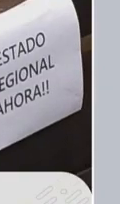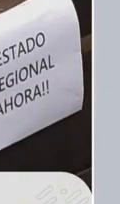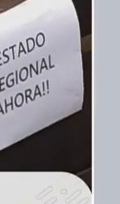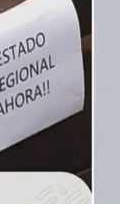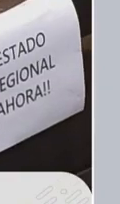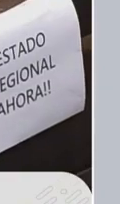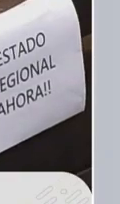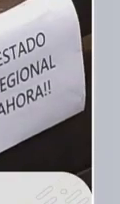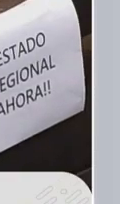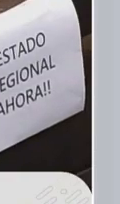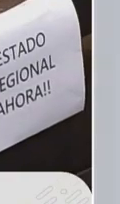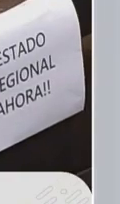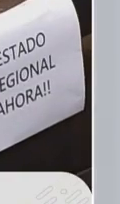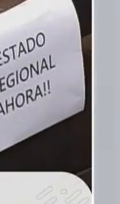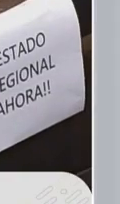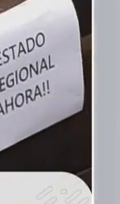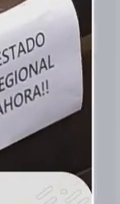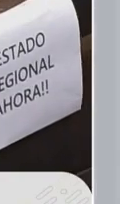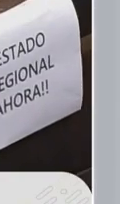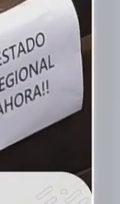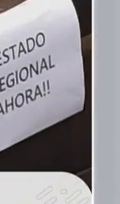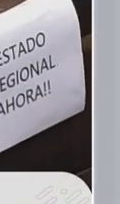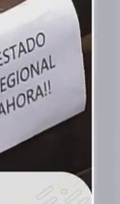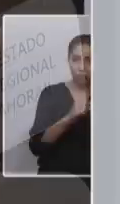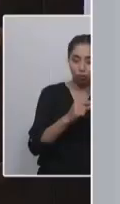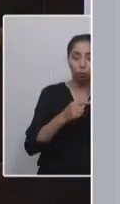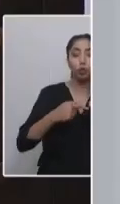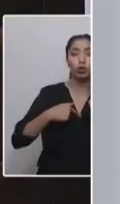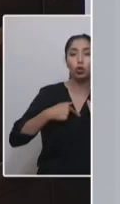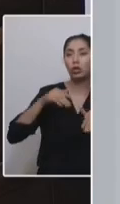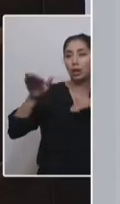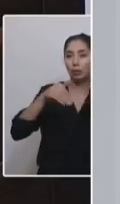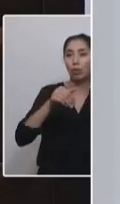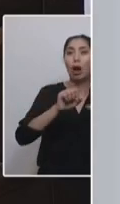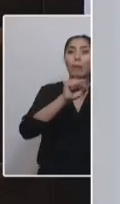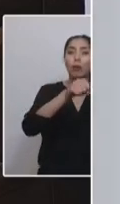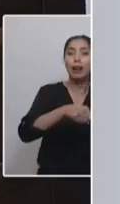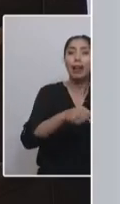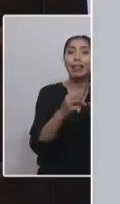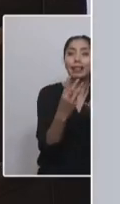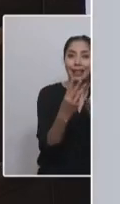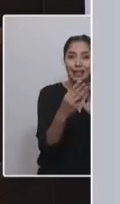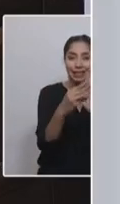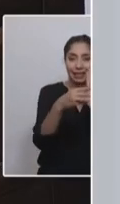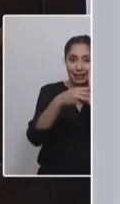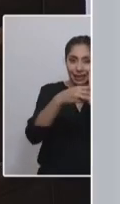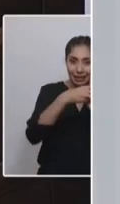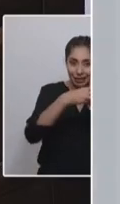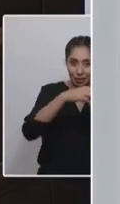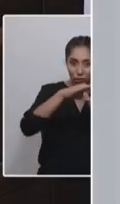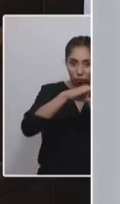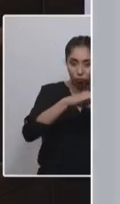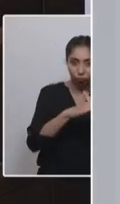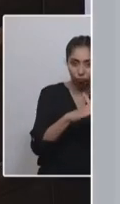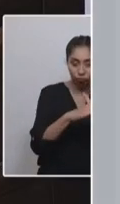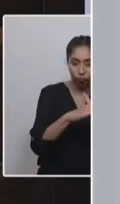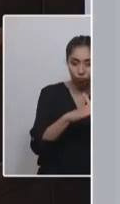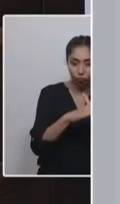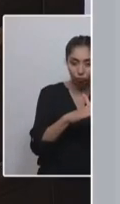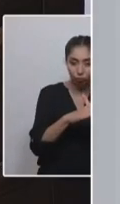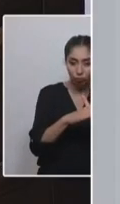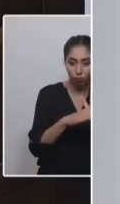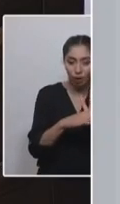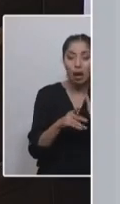límites, y los límites van a estar dados por los tratados internacionales y por lo que la misma Constitución establece. O sea, no es algo que sea totalmente